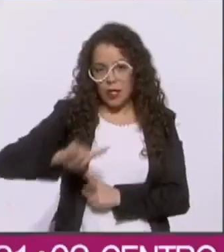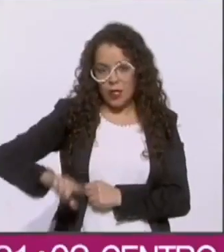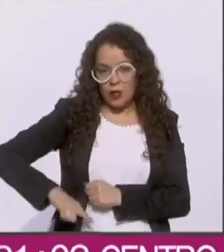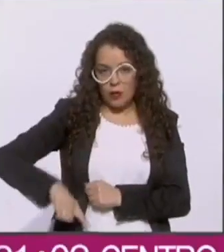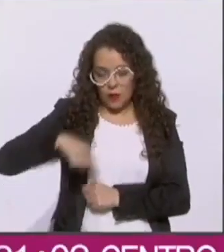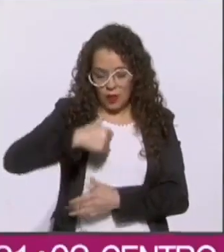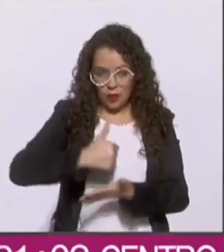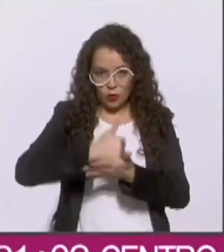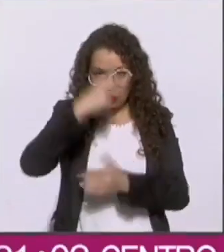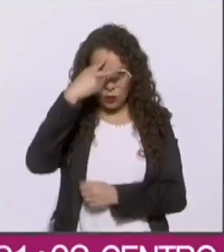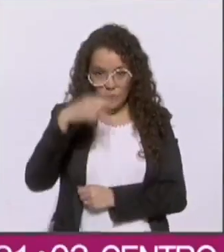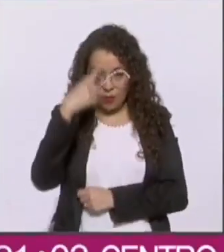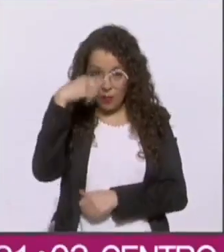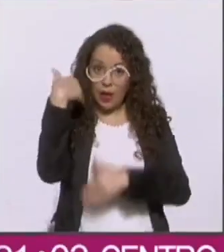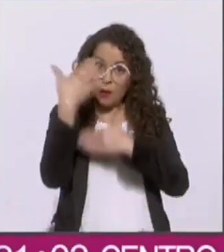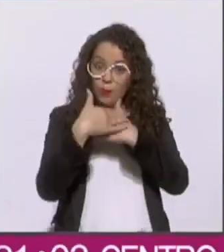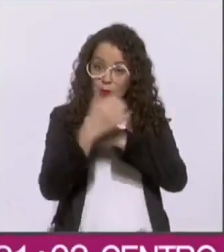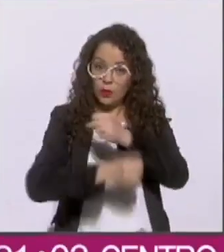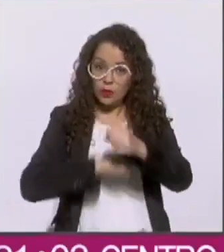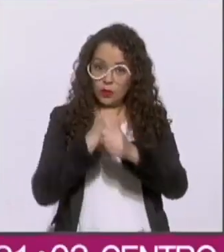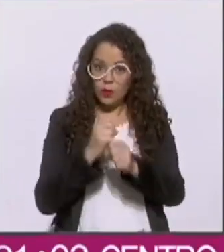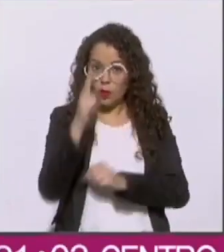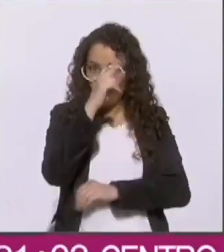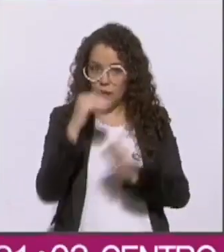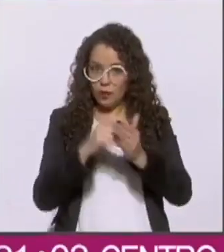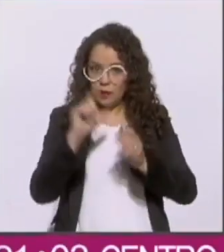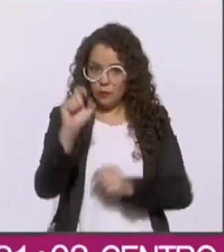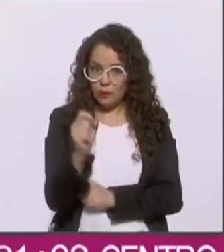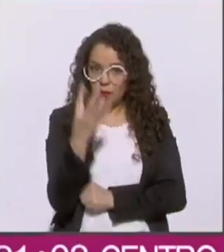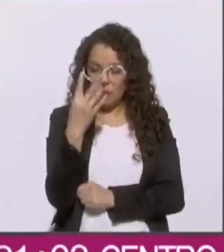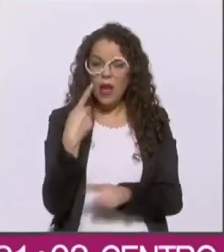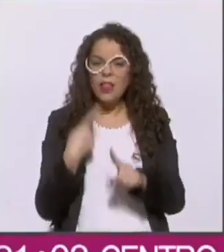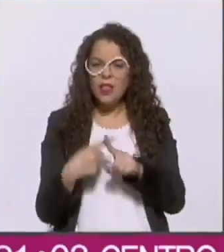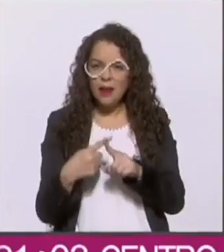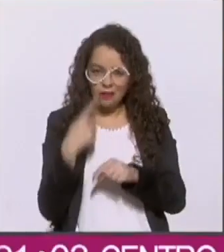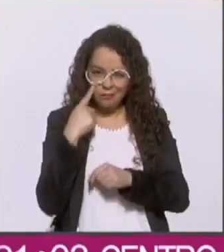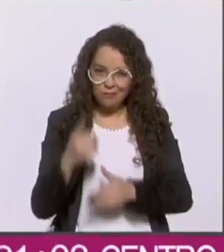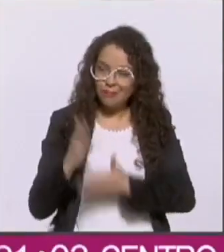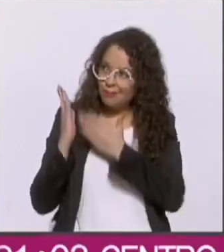México en la elección de 2024. Acompáñeme a ver quiénes son.